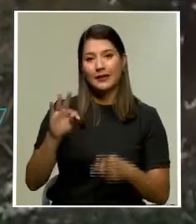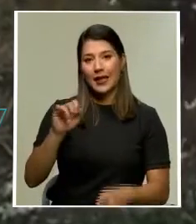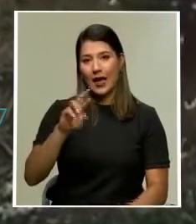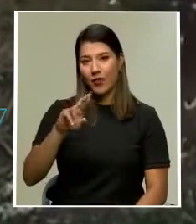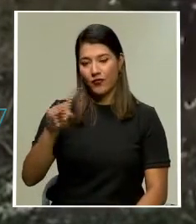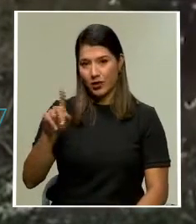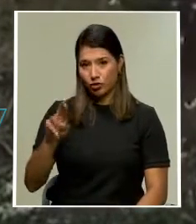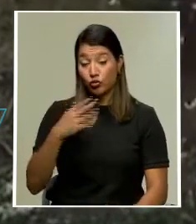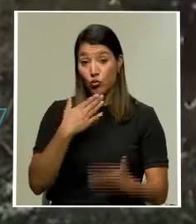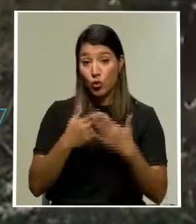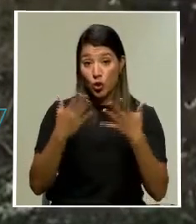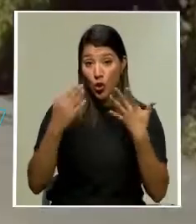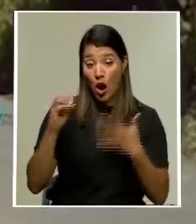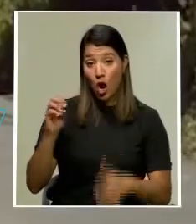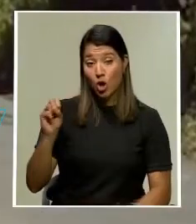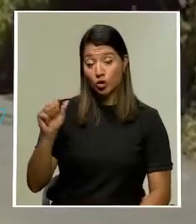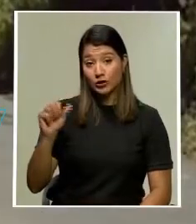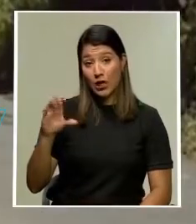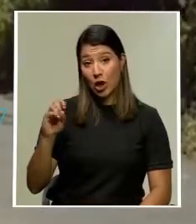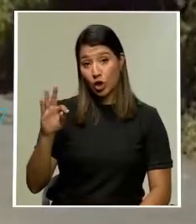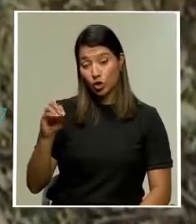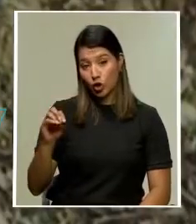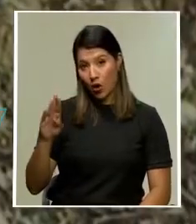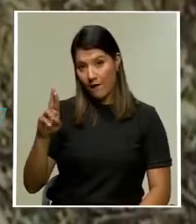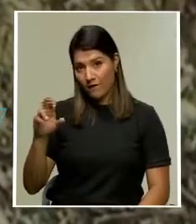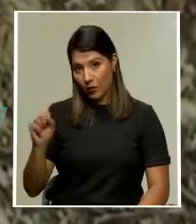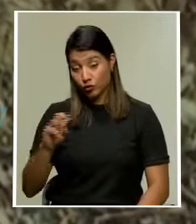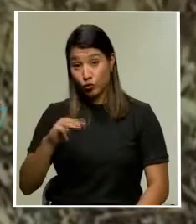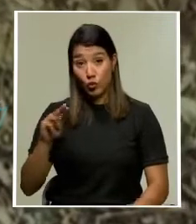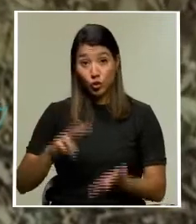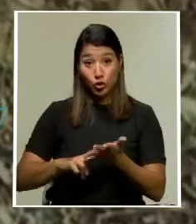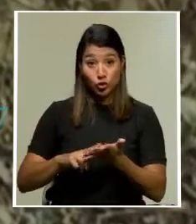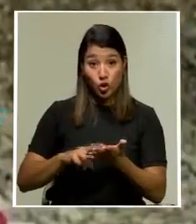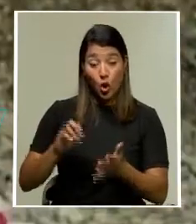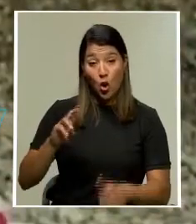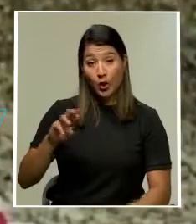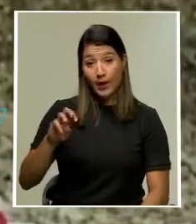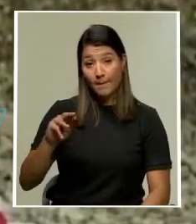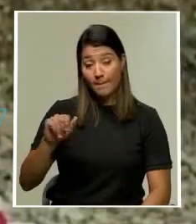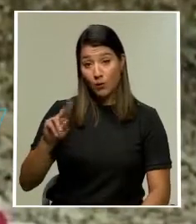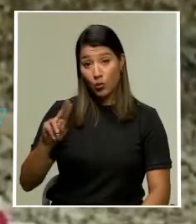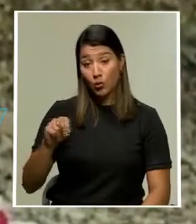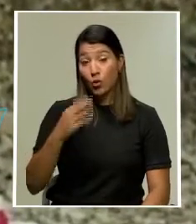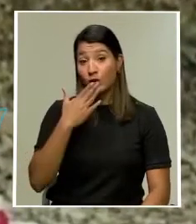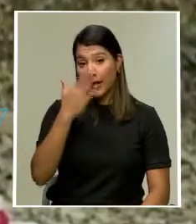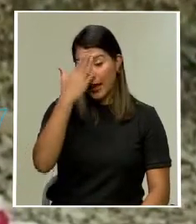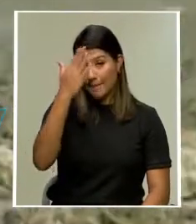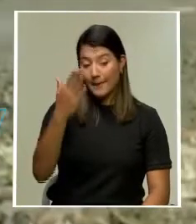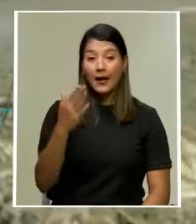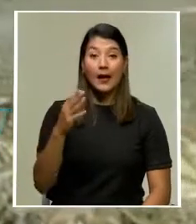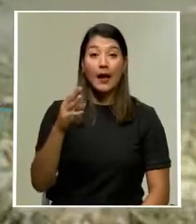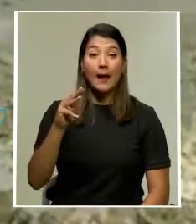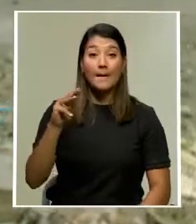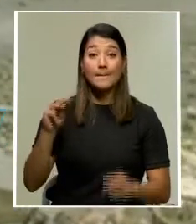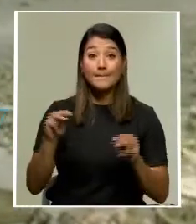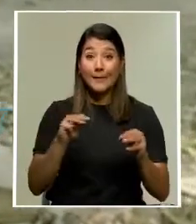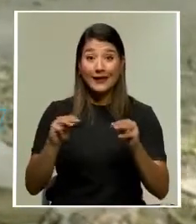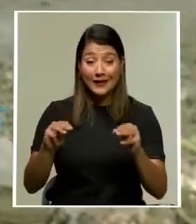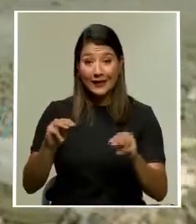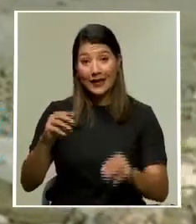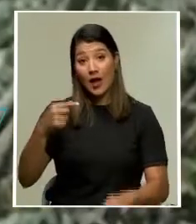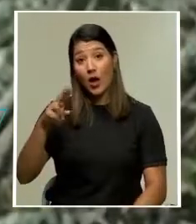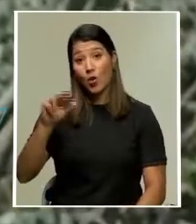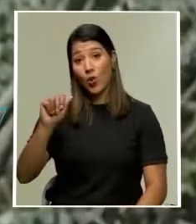Buenos Aires, Osa, Cotobruz, Monteverde, Oriamuno, Talamanca, Matina, Guásimo, Montes de Oro,